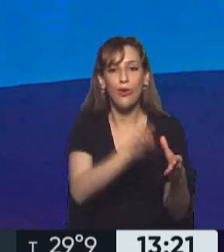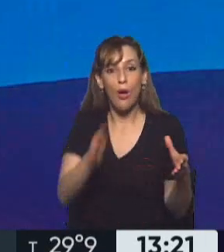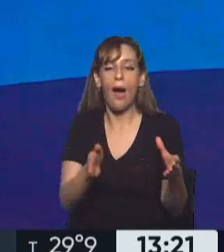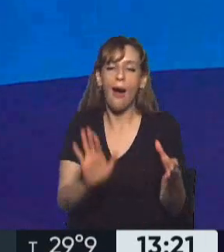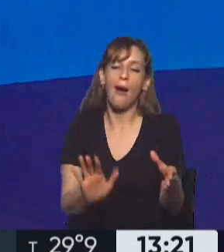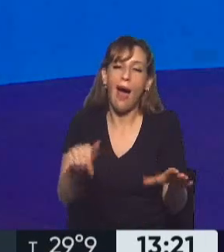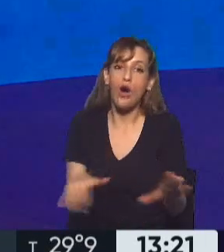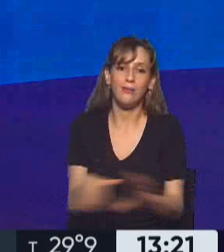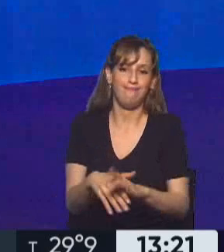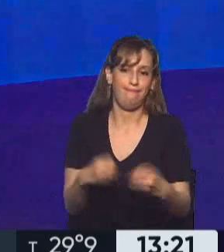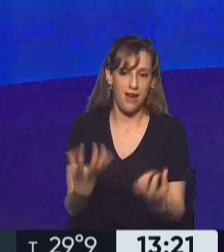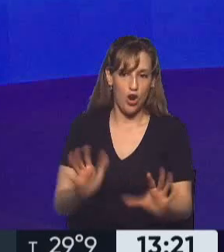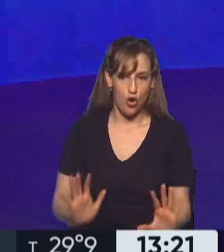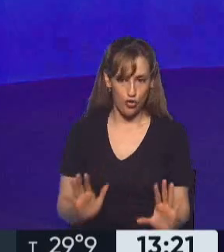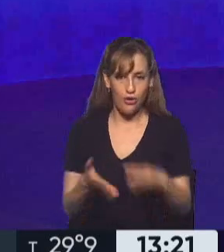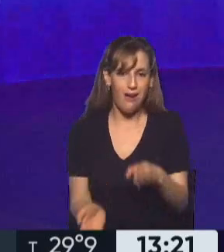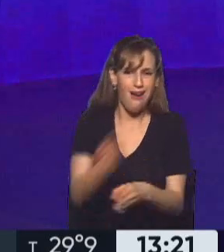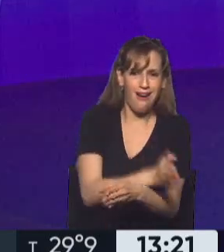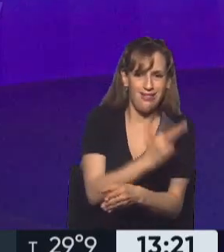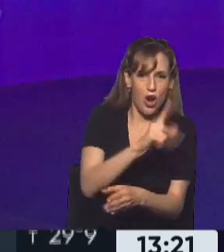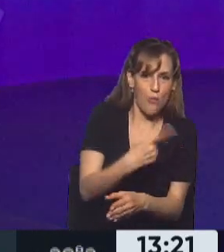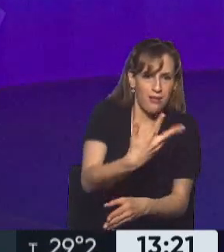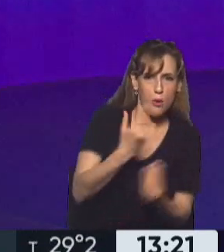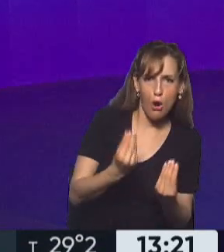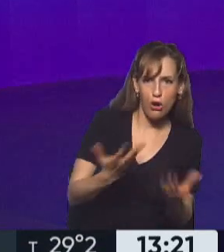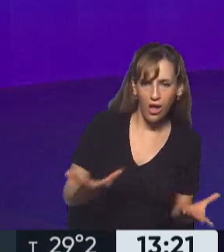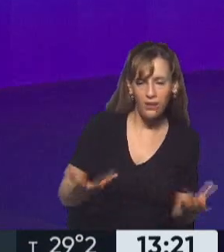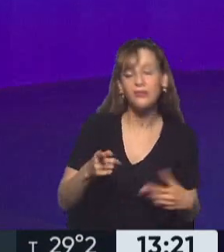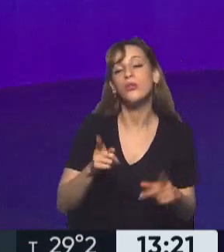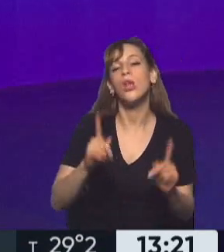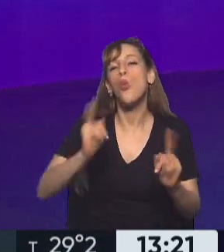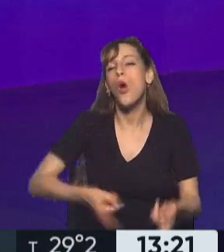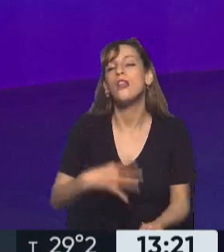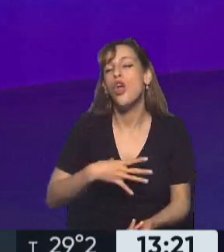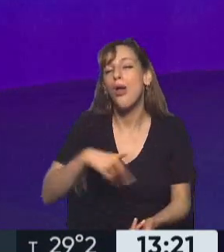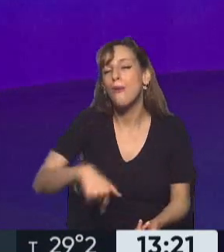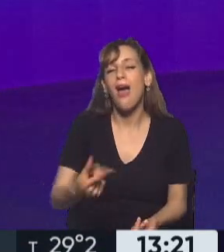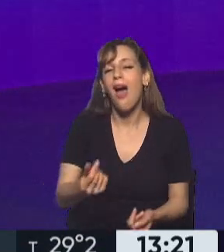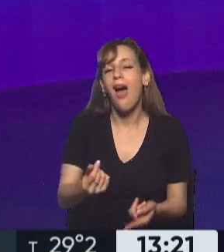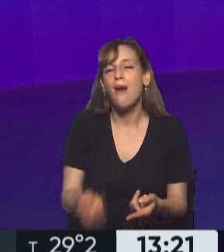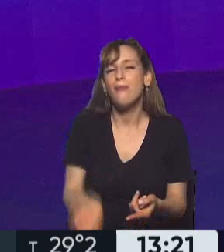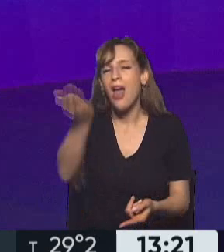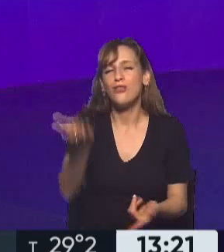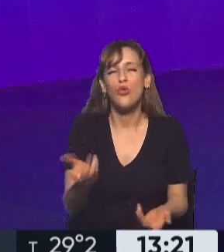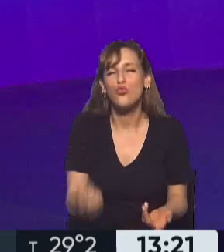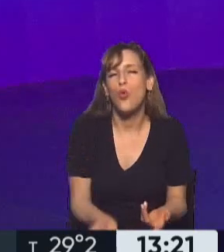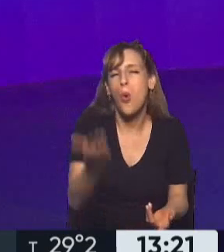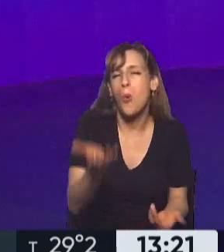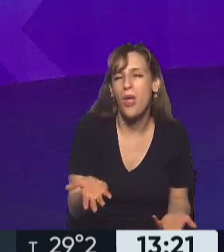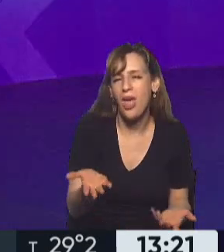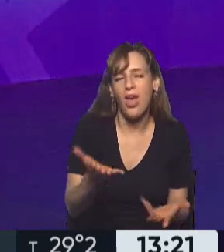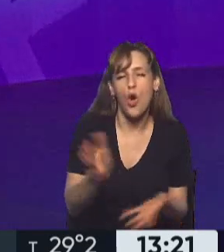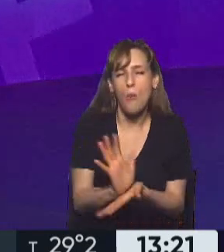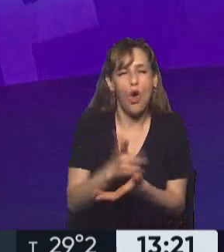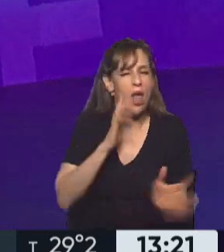3,5. Siguen existiendo aumentos de precios que no tienen relación con lo que está ocurriendo en la macroeconomía. En